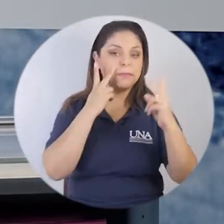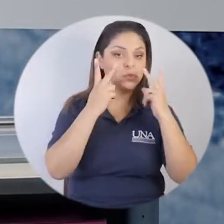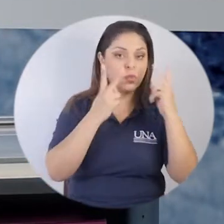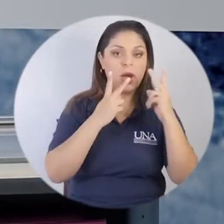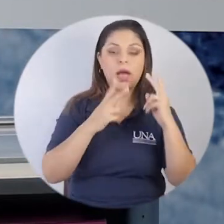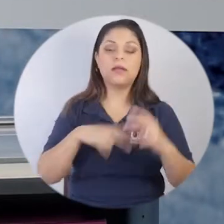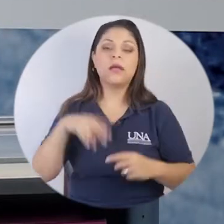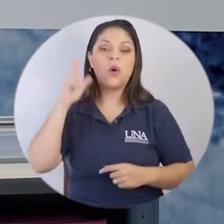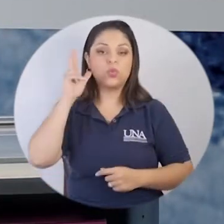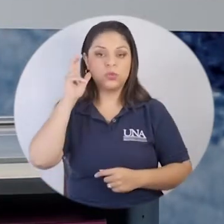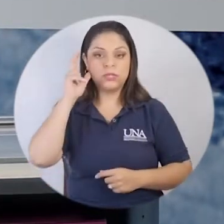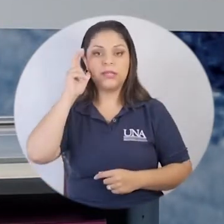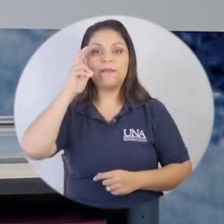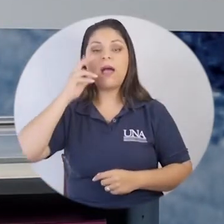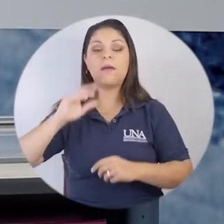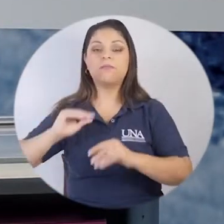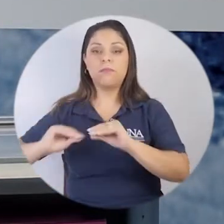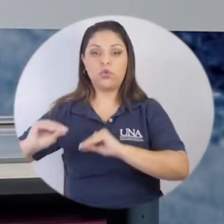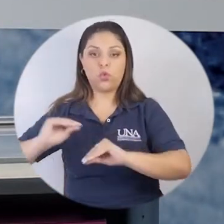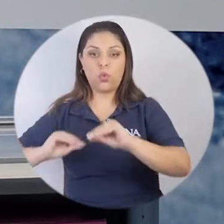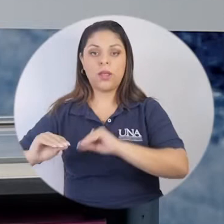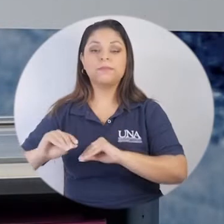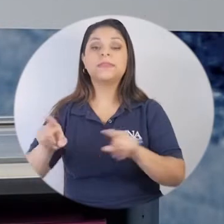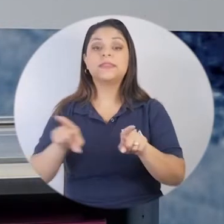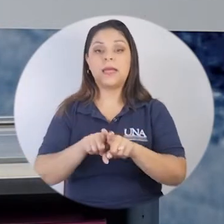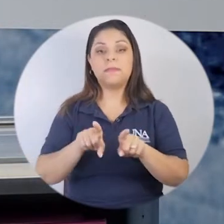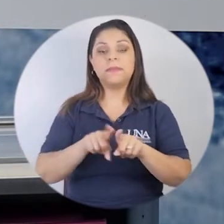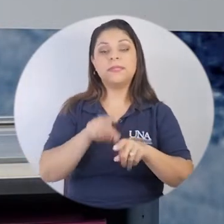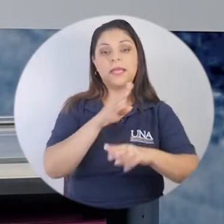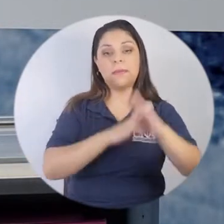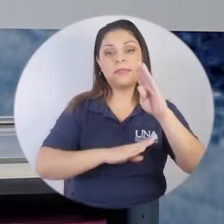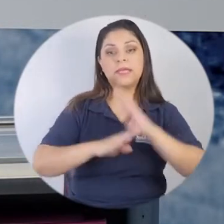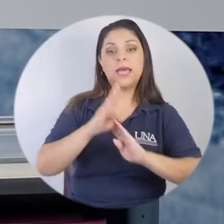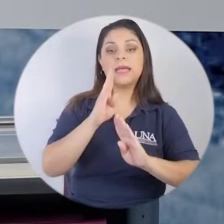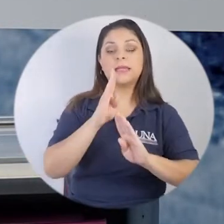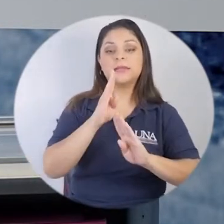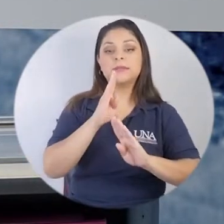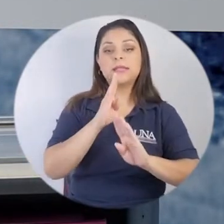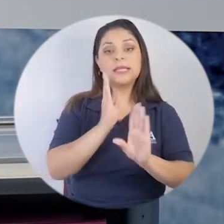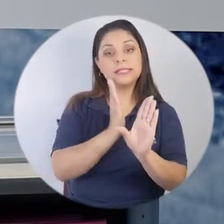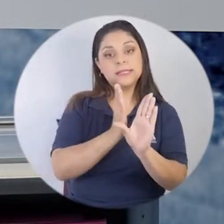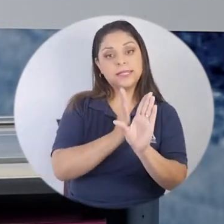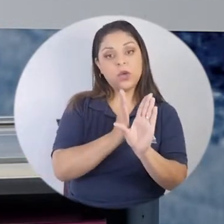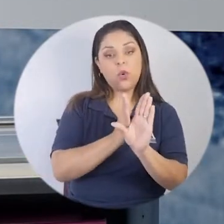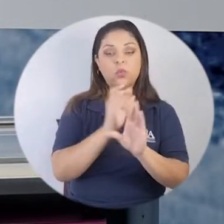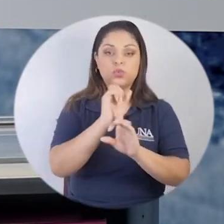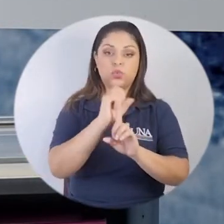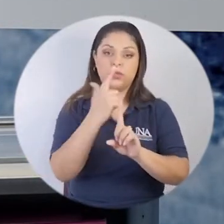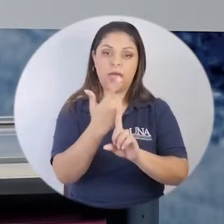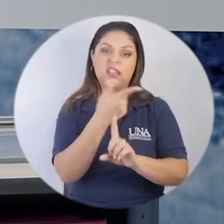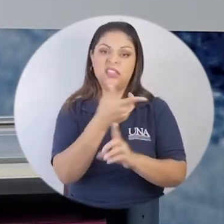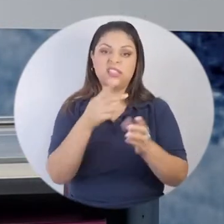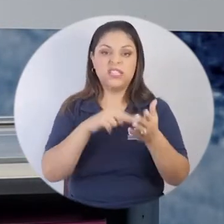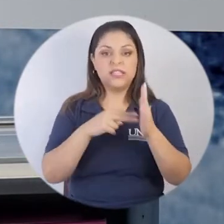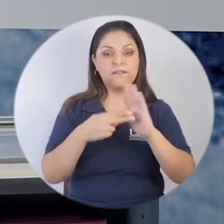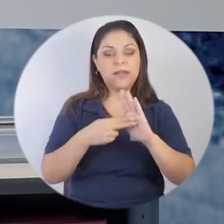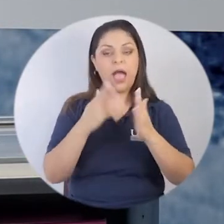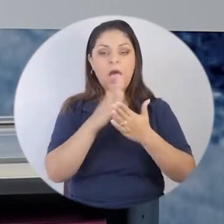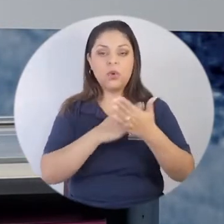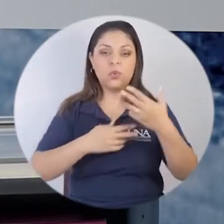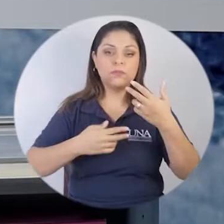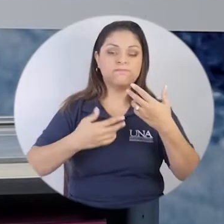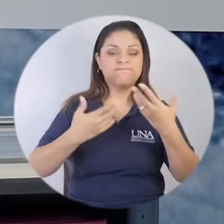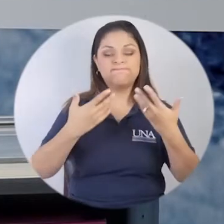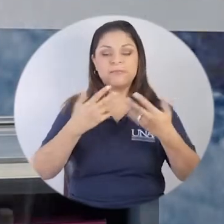condición de discapacidad visual, auditiva, motora, también tenemos los de discapacidad psicosocial, ¿verdad? Que son los estudiantes o la población que presenta